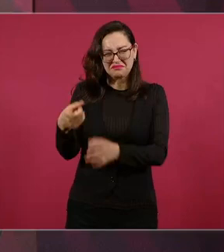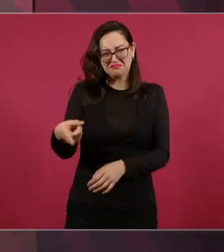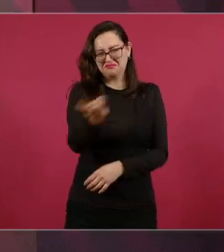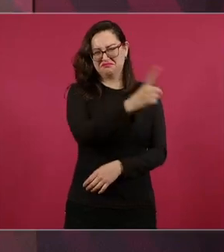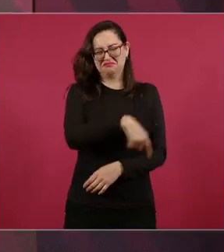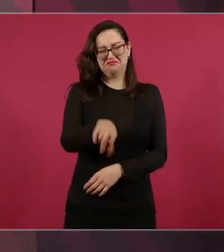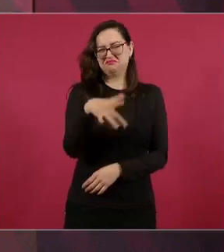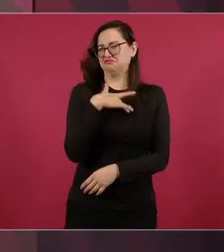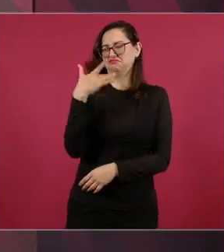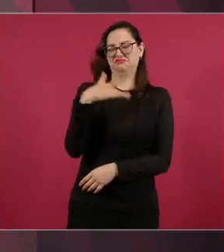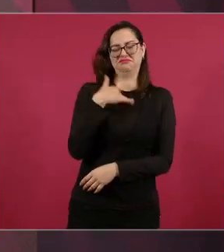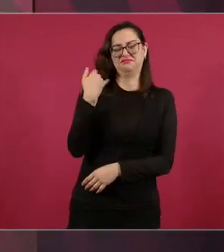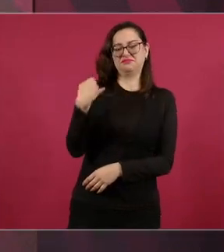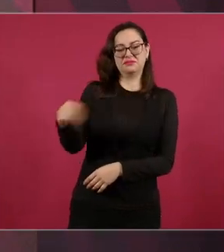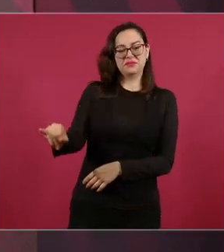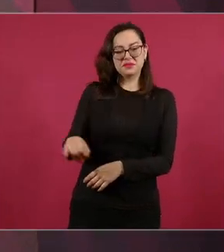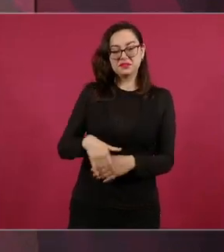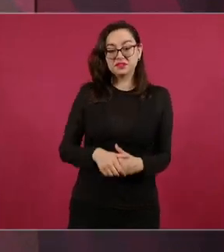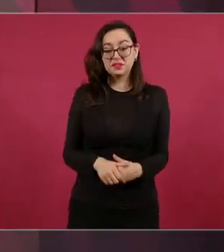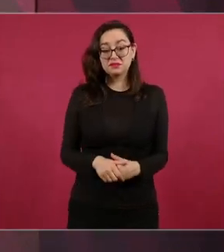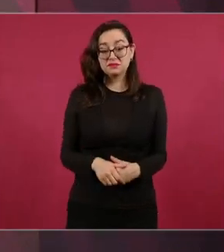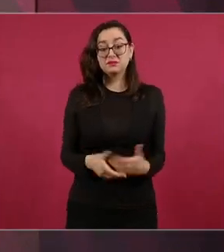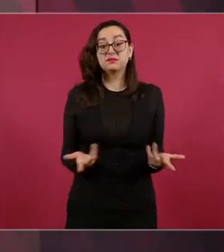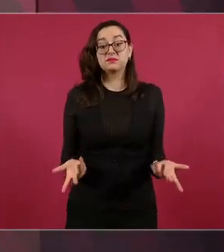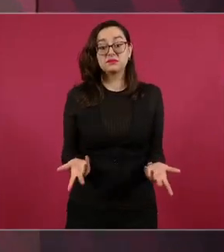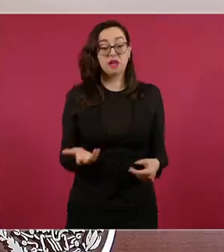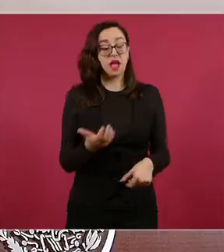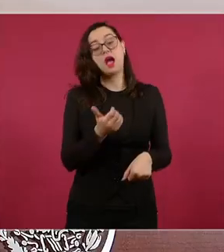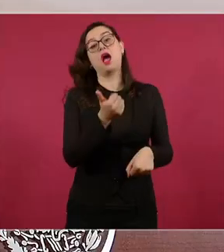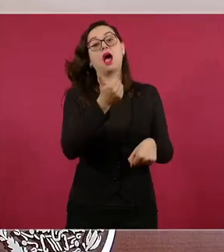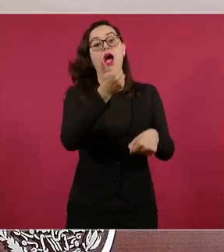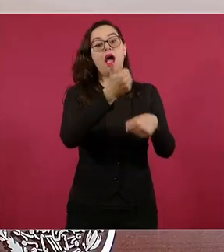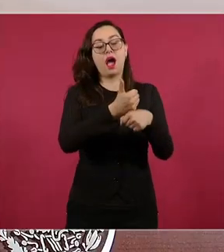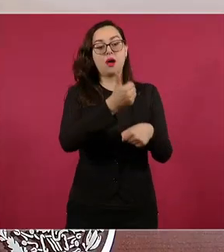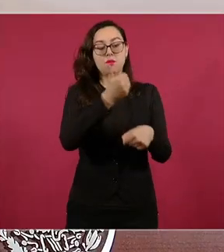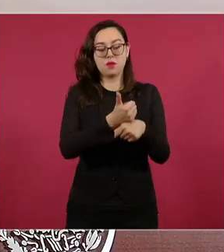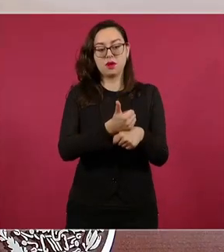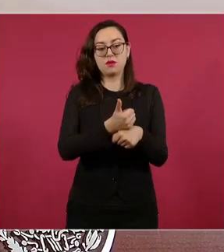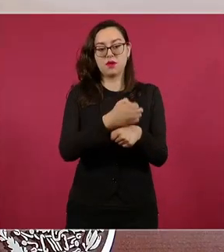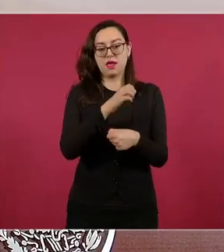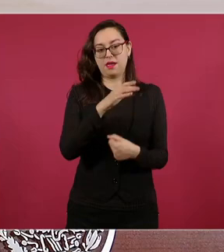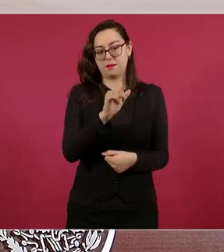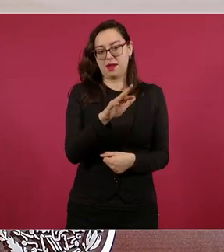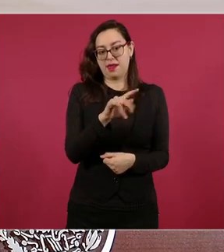empezando por su abuelo, don Evaristo Madero,